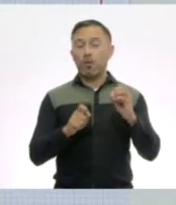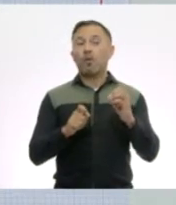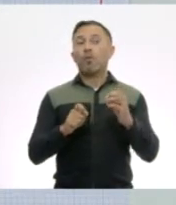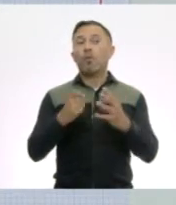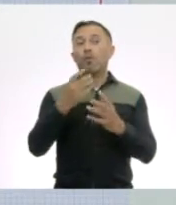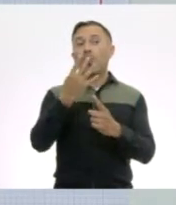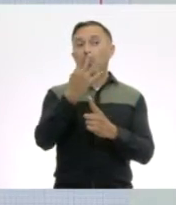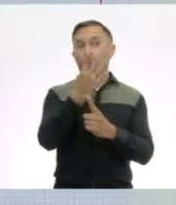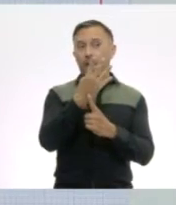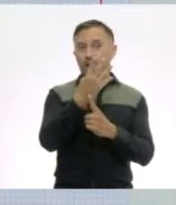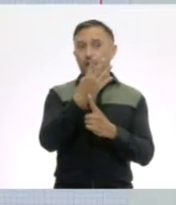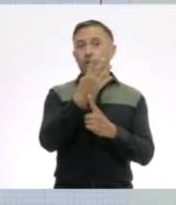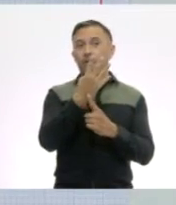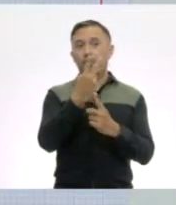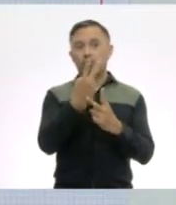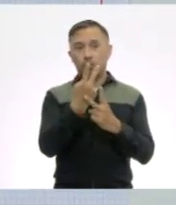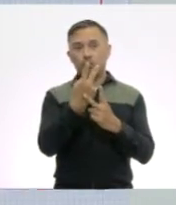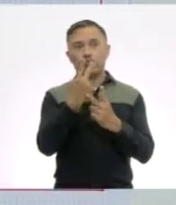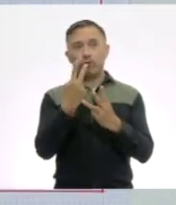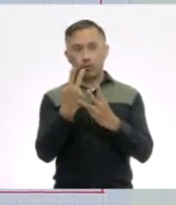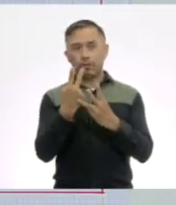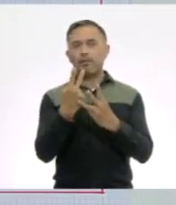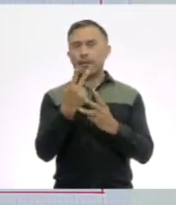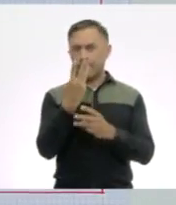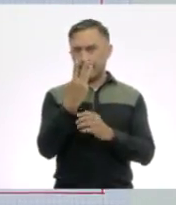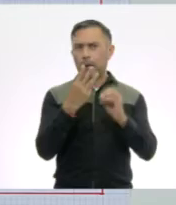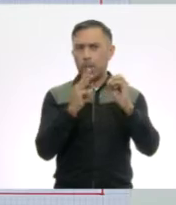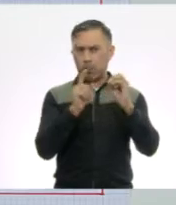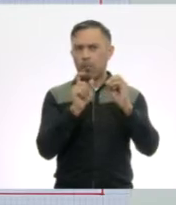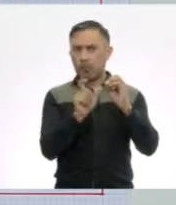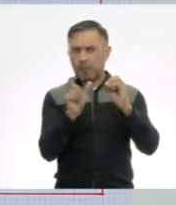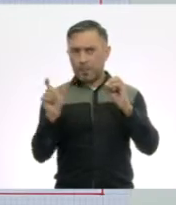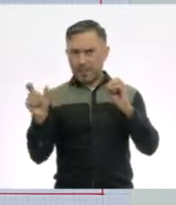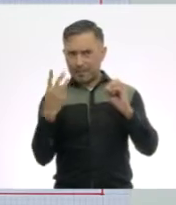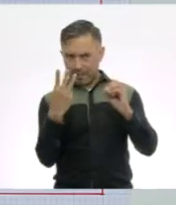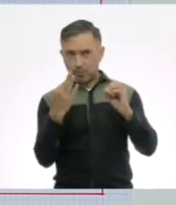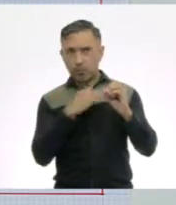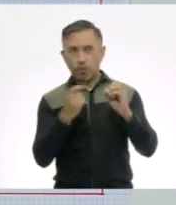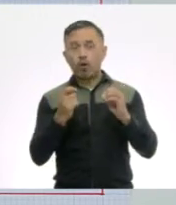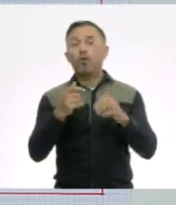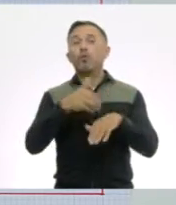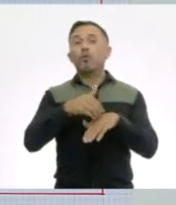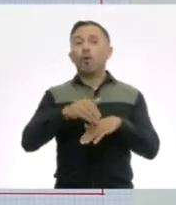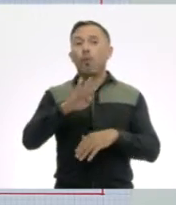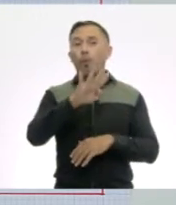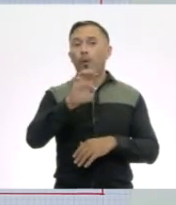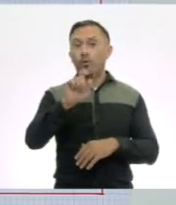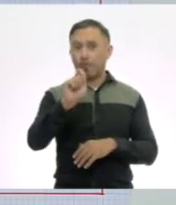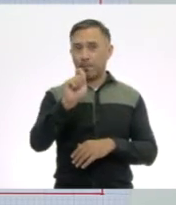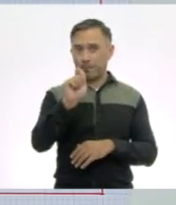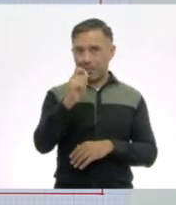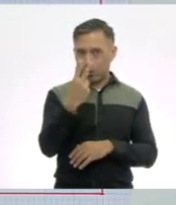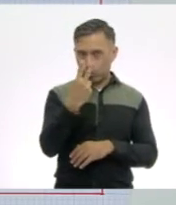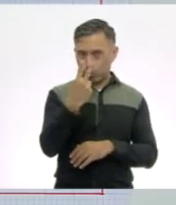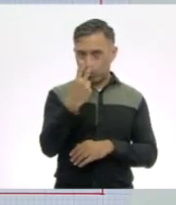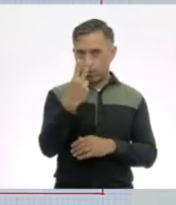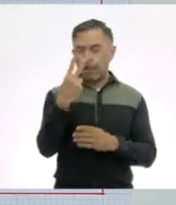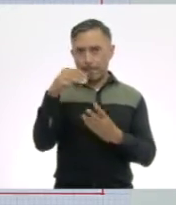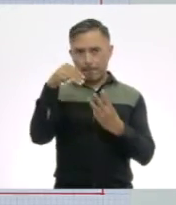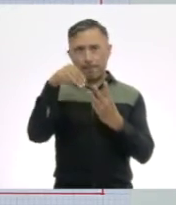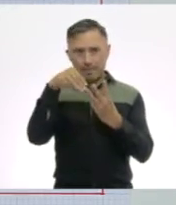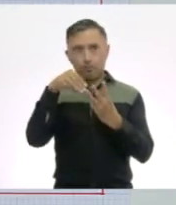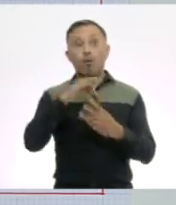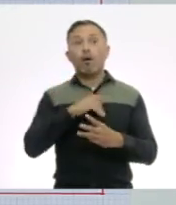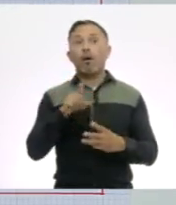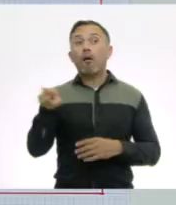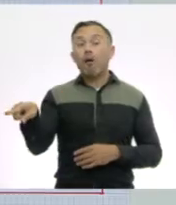12 milésimos. Tengo 3 espacios y mi número es 422 milésimos. María solo tiró una vez el dado.